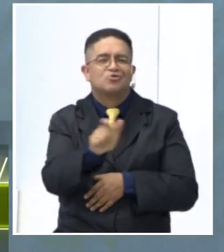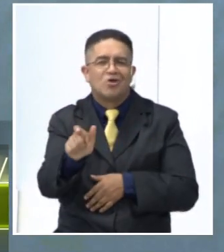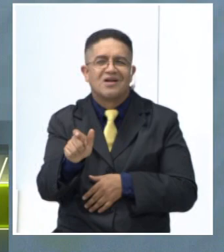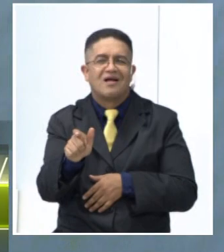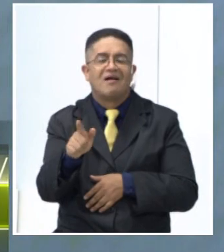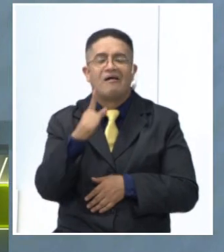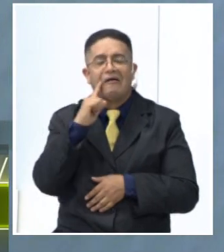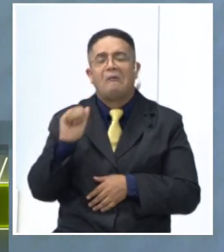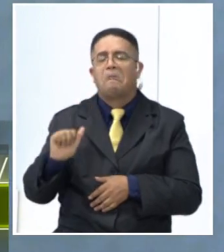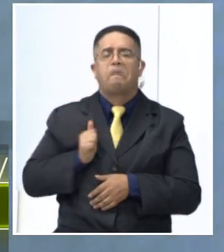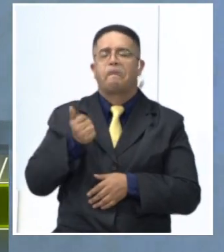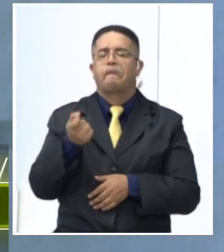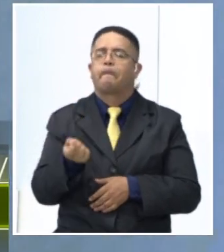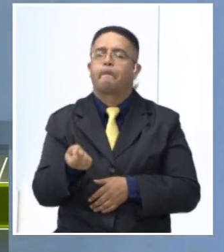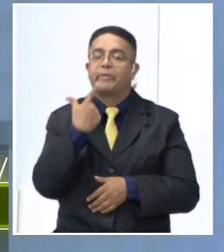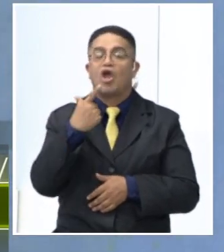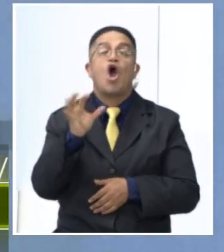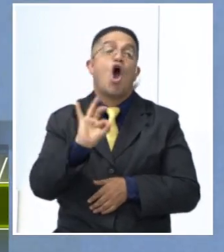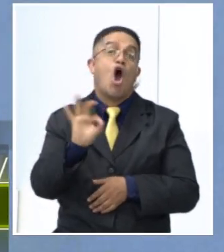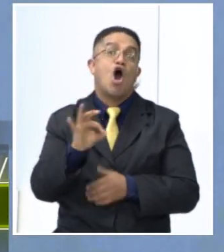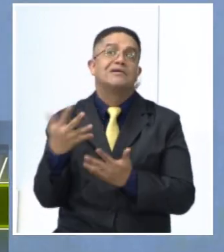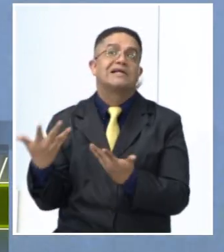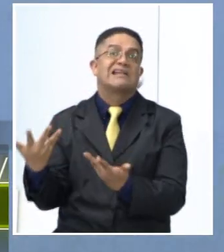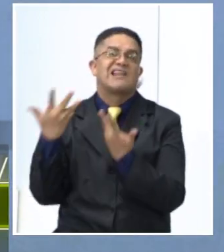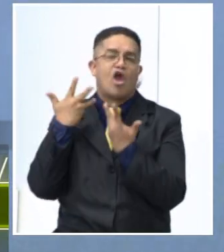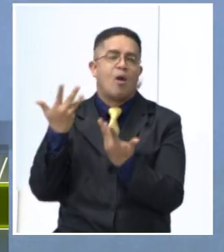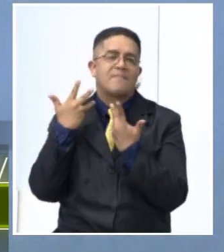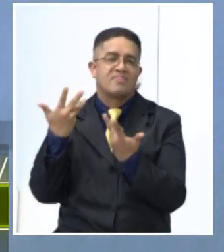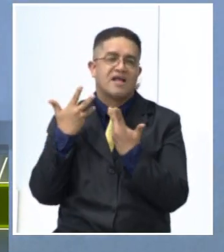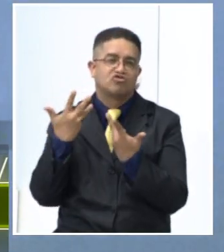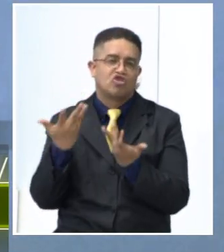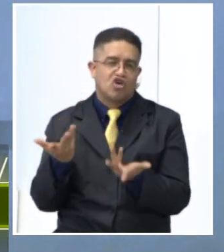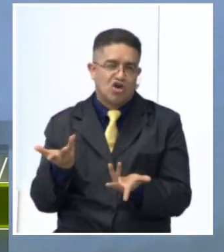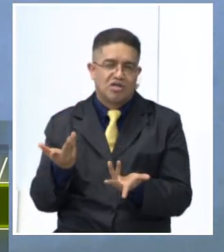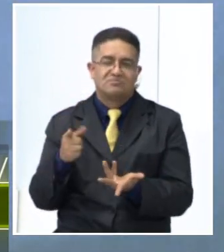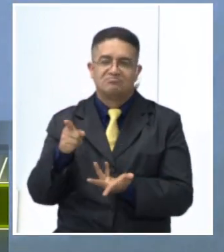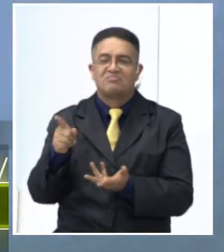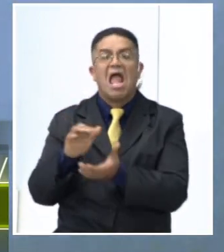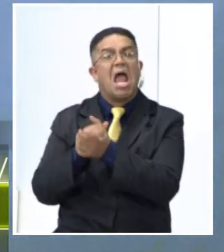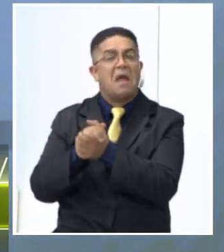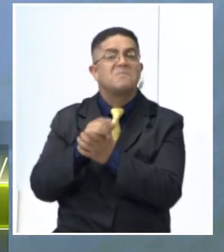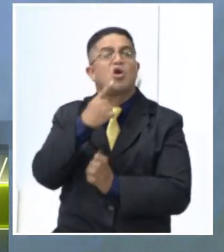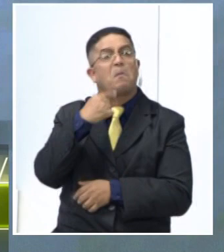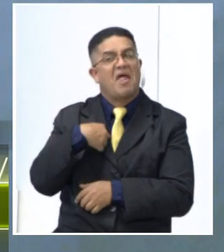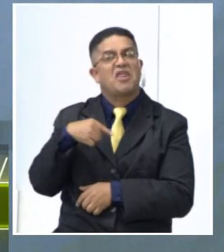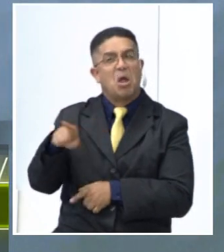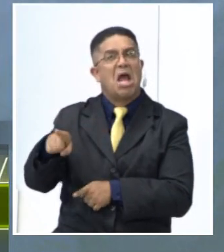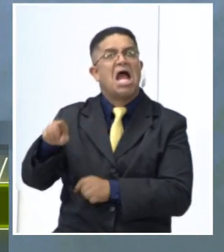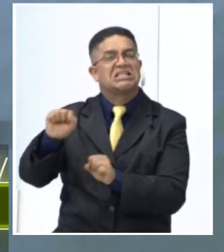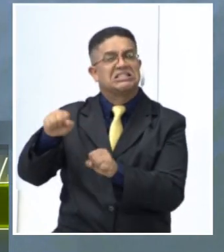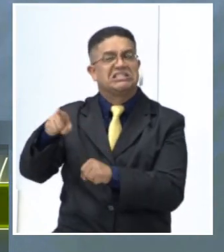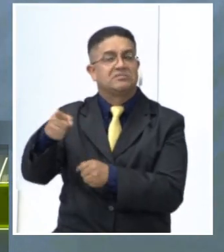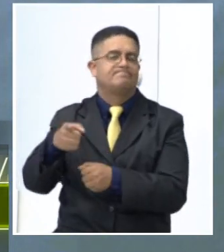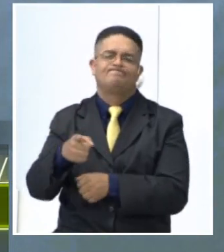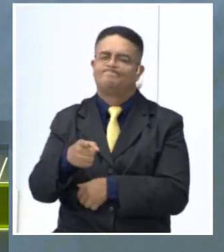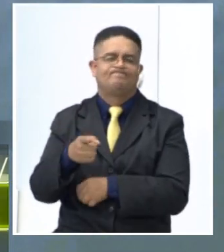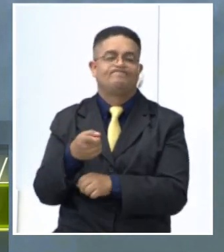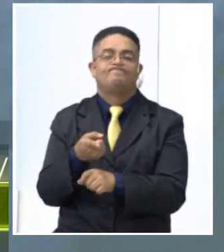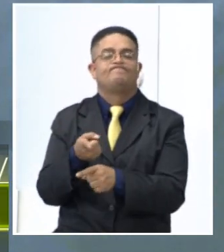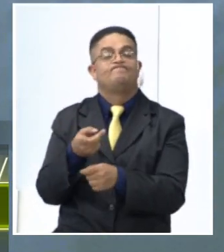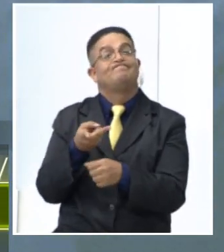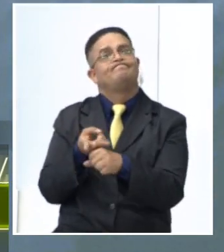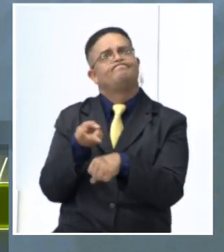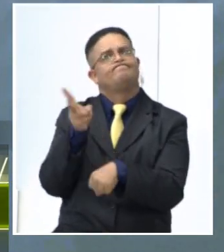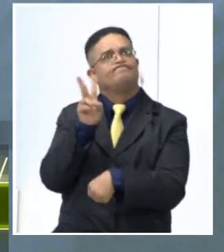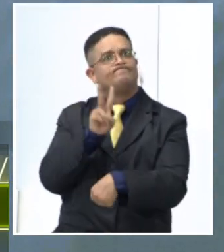digamos, remedios o recomendaciones caseras en los cuales el proceso más bien no se hace mejor, sino es peor. ¿Ok? Se